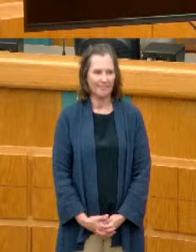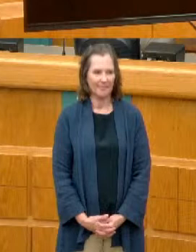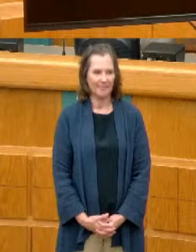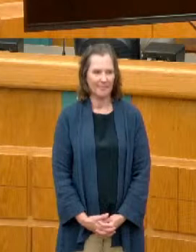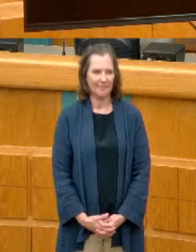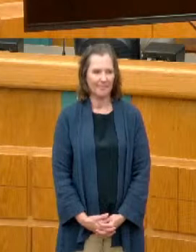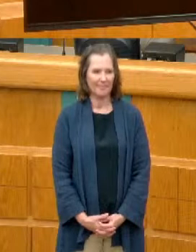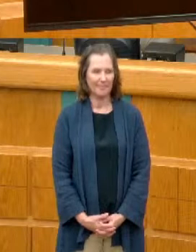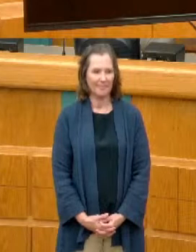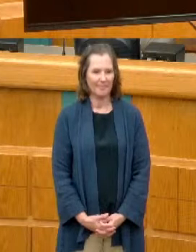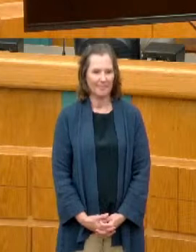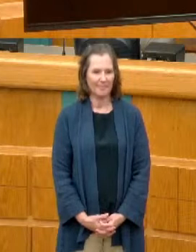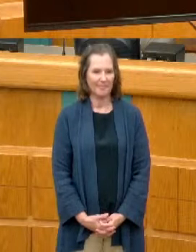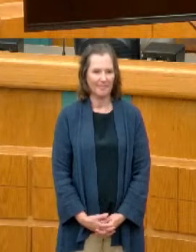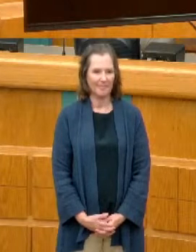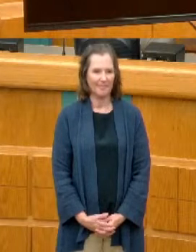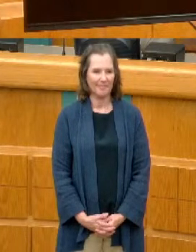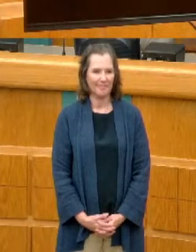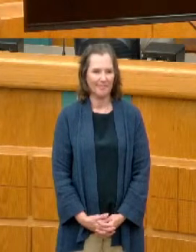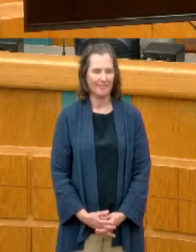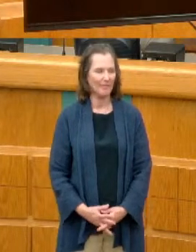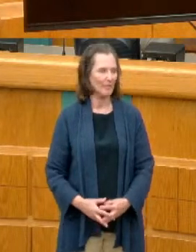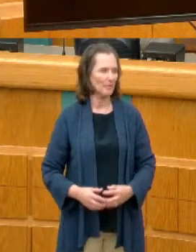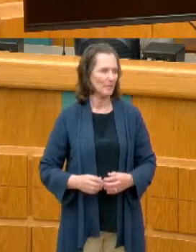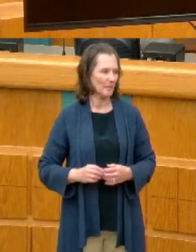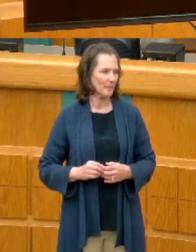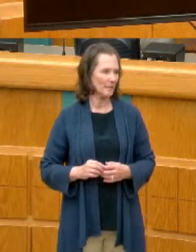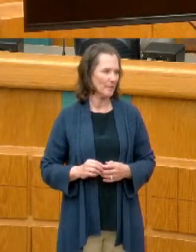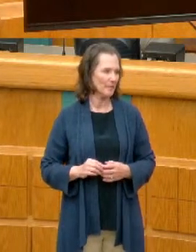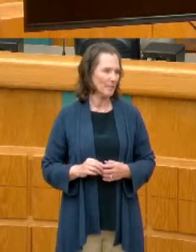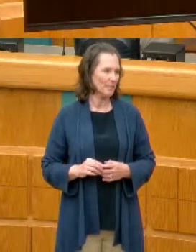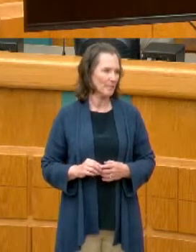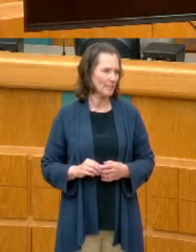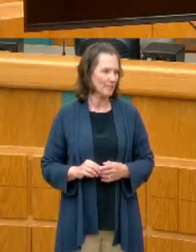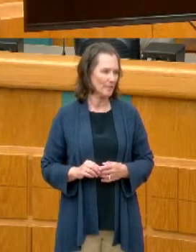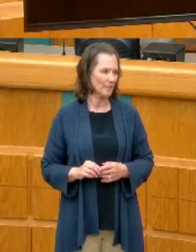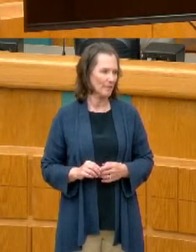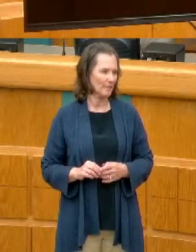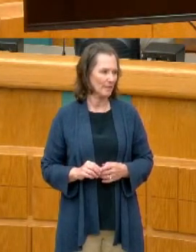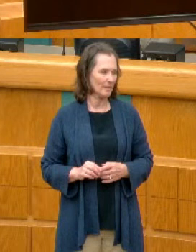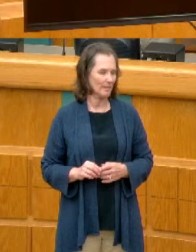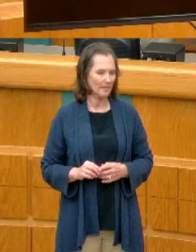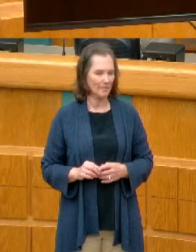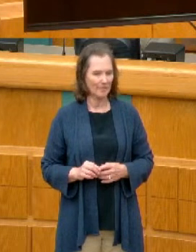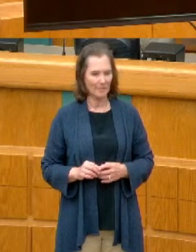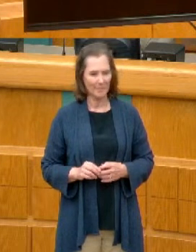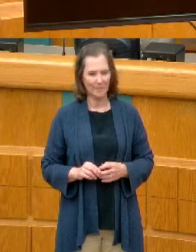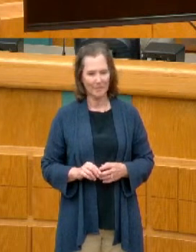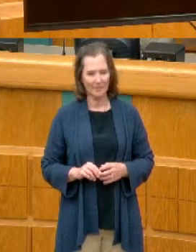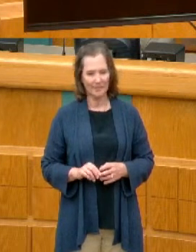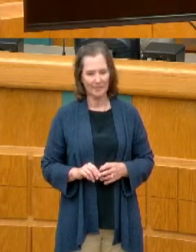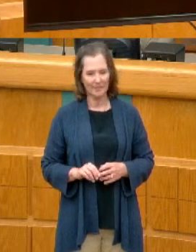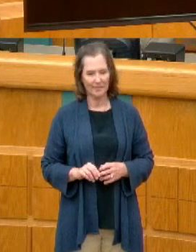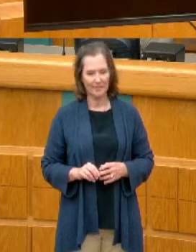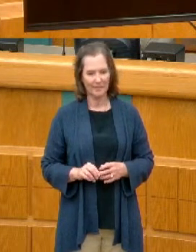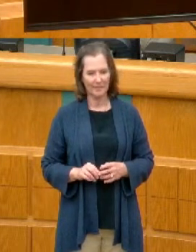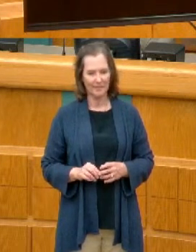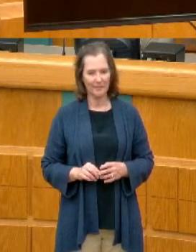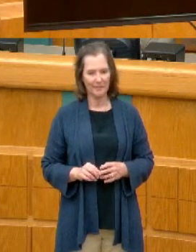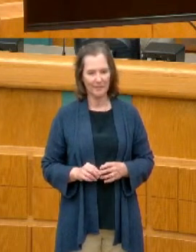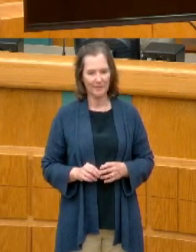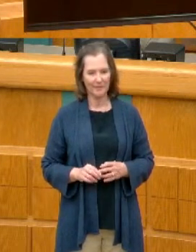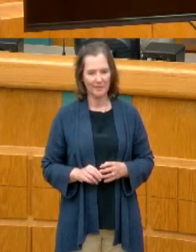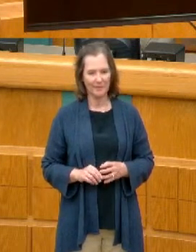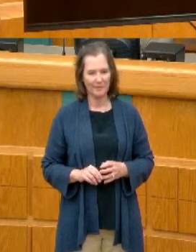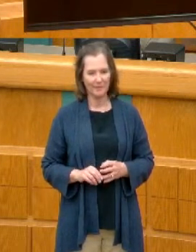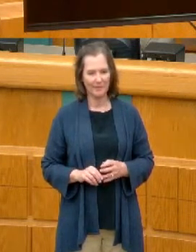desconocido. Los Centros de Control de Enfermedades recomiendan la utilización del cubrebocas ahora que los niños regresan a clases,